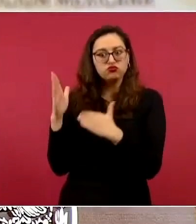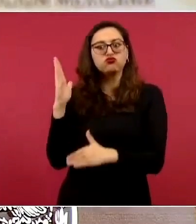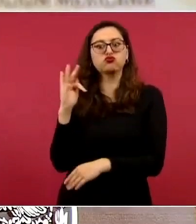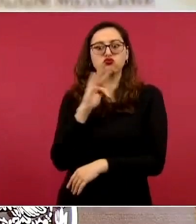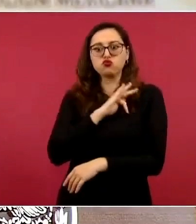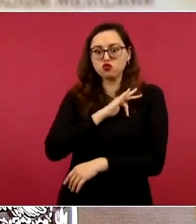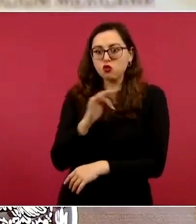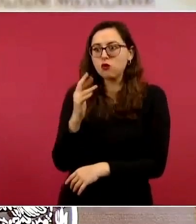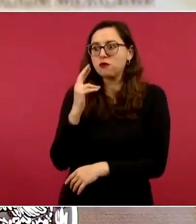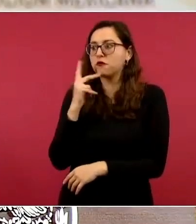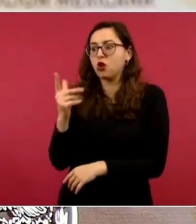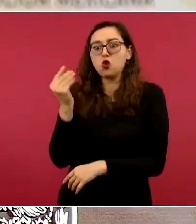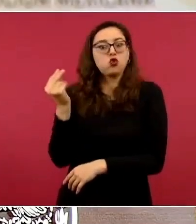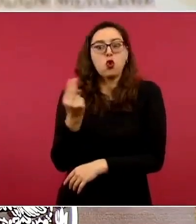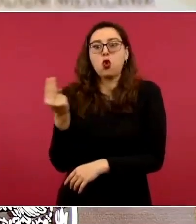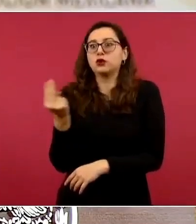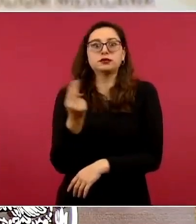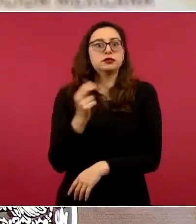sin tener que irse del país,